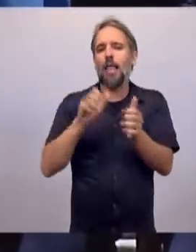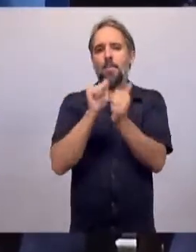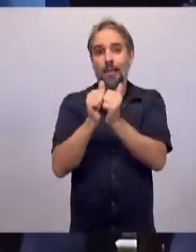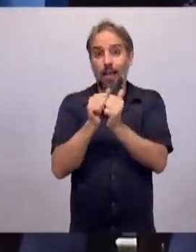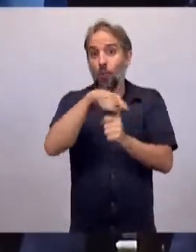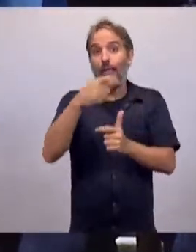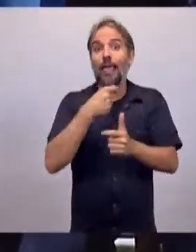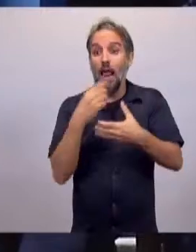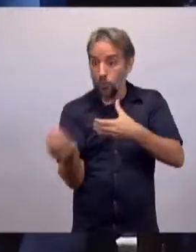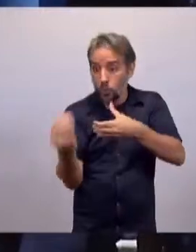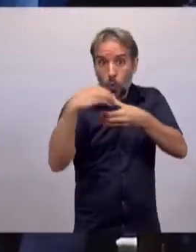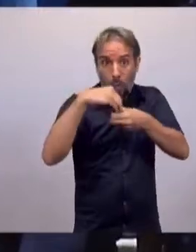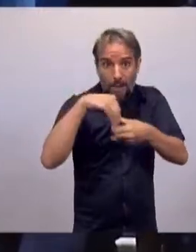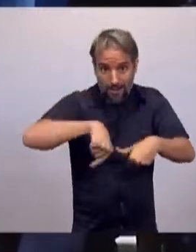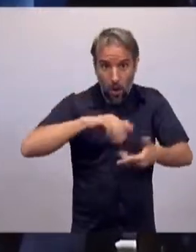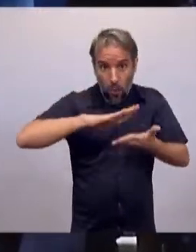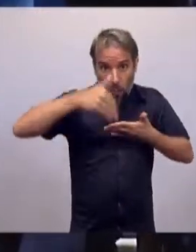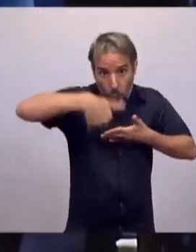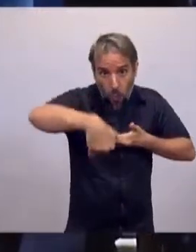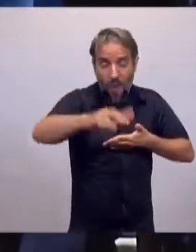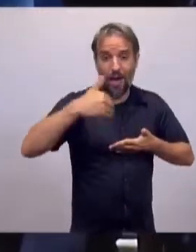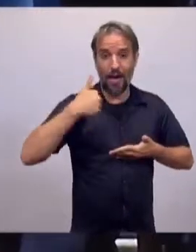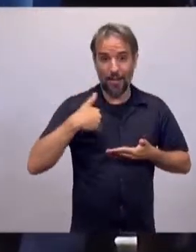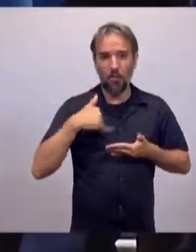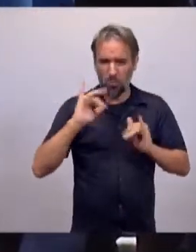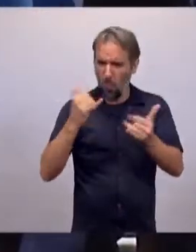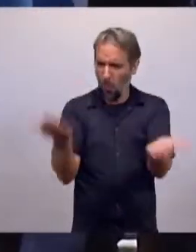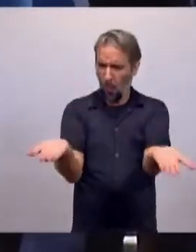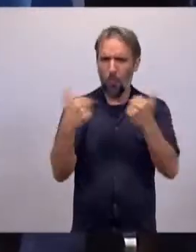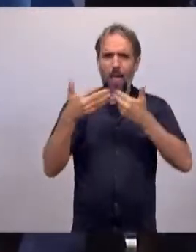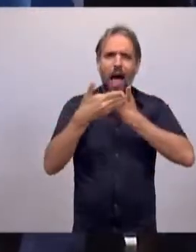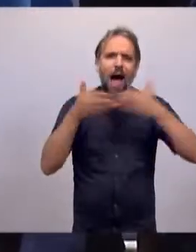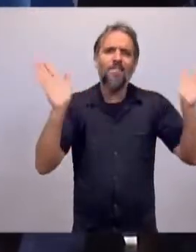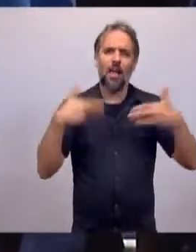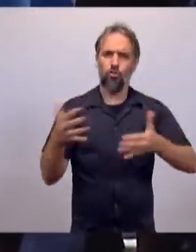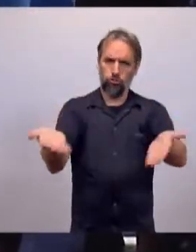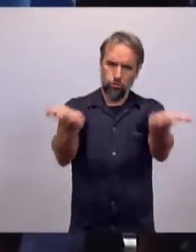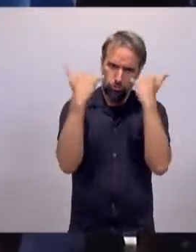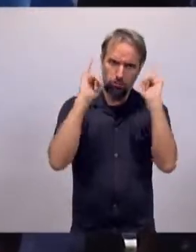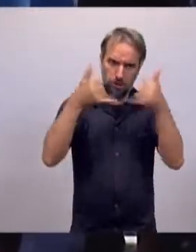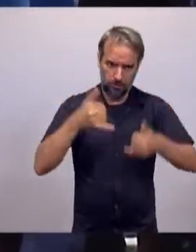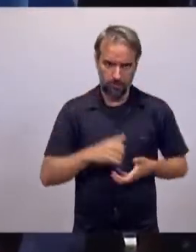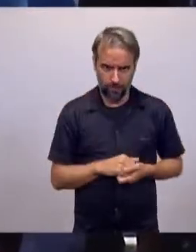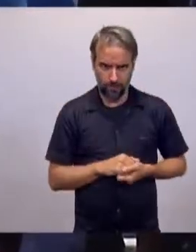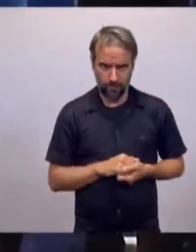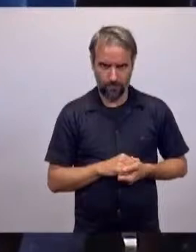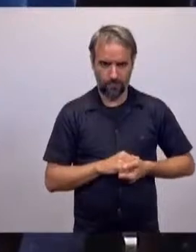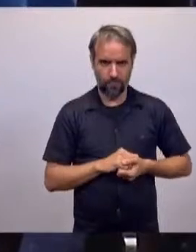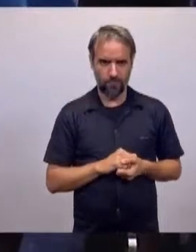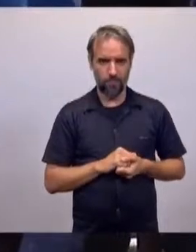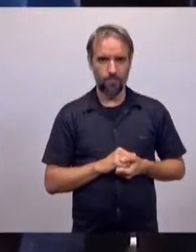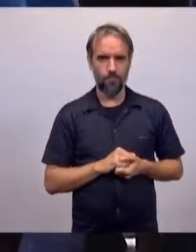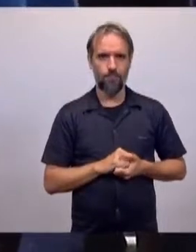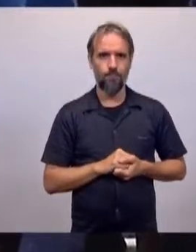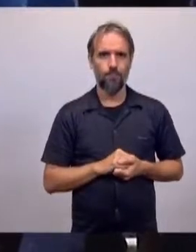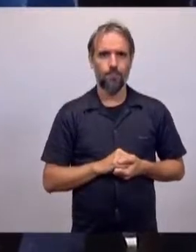que quieran sumarse a la nueva Argentina, los recibimos con los brazos abiertos.